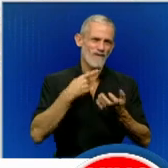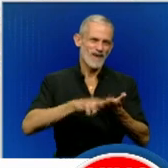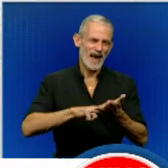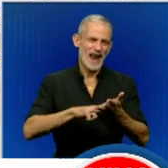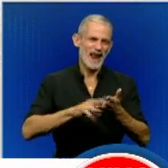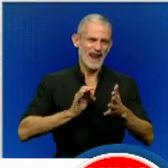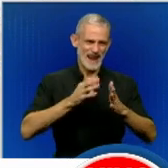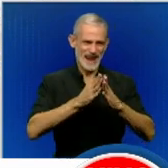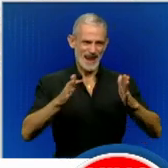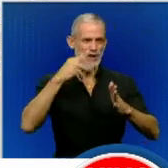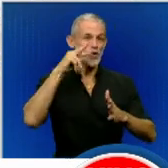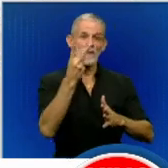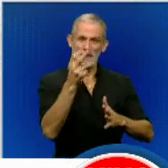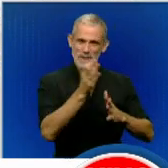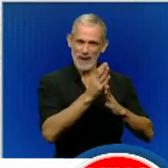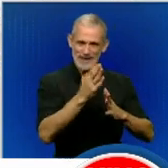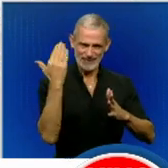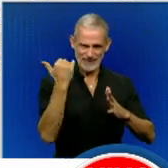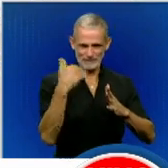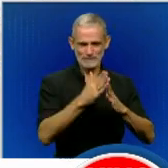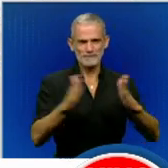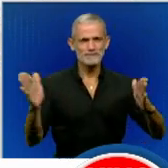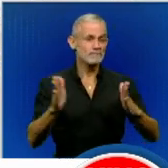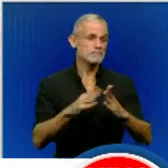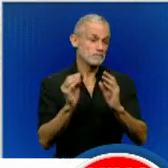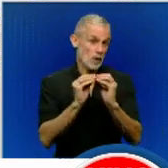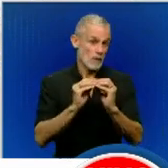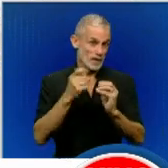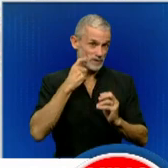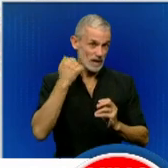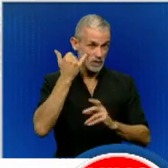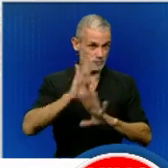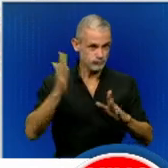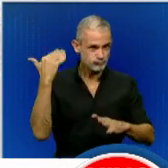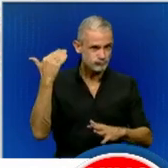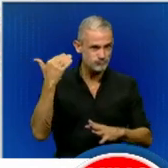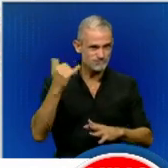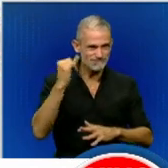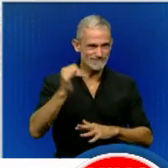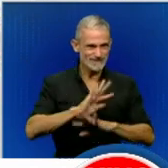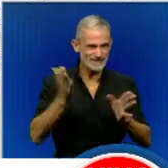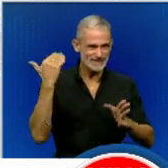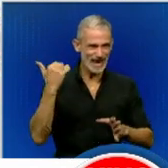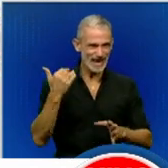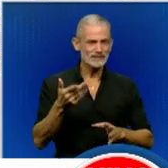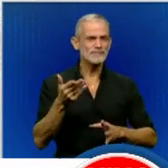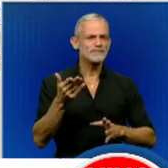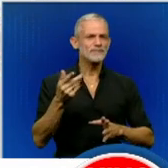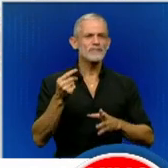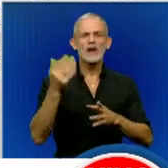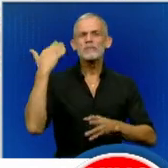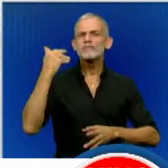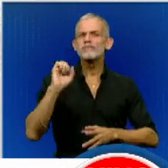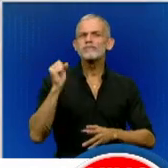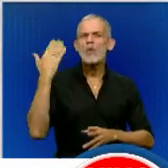que tiene como bien lo exponía el compañero de san luís que me presido en el uso de la palabra como antecedente el